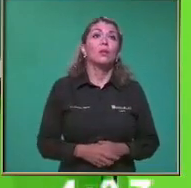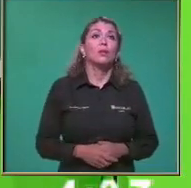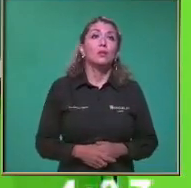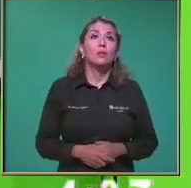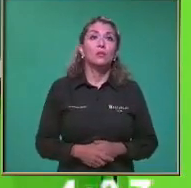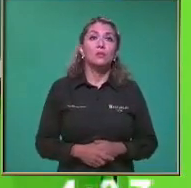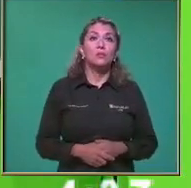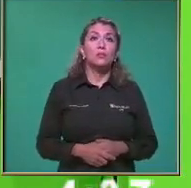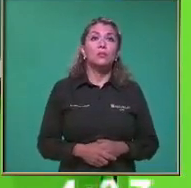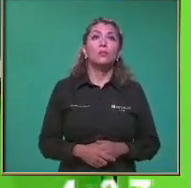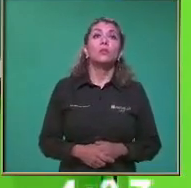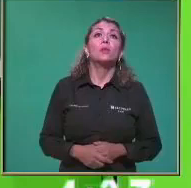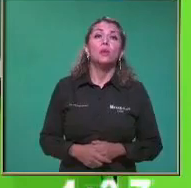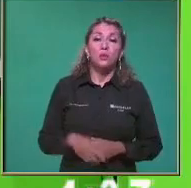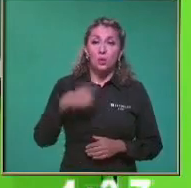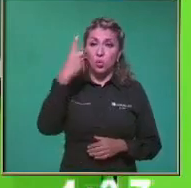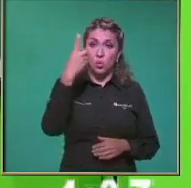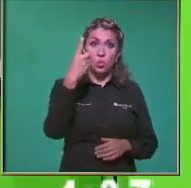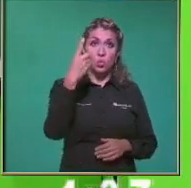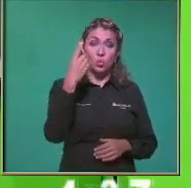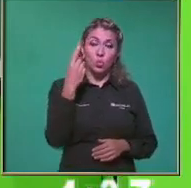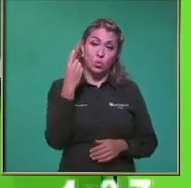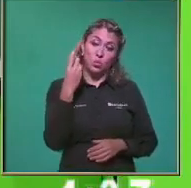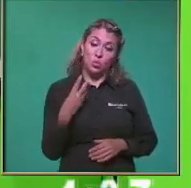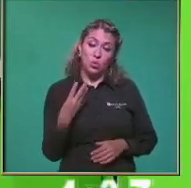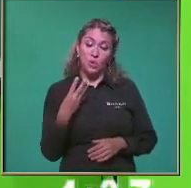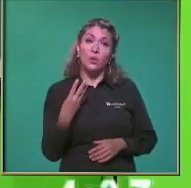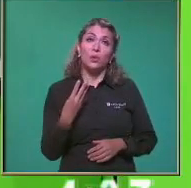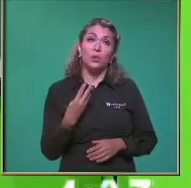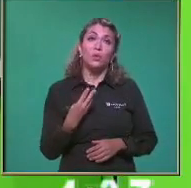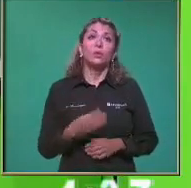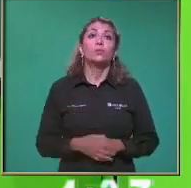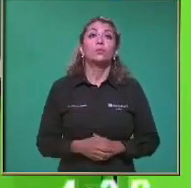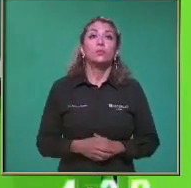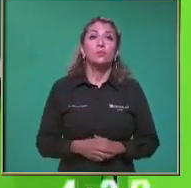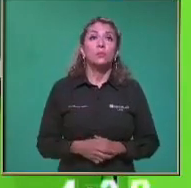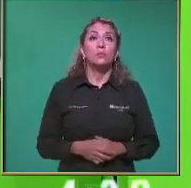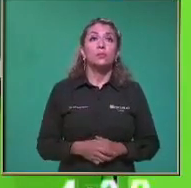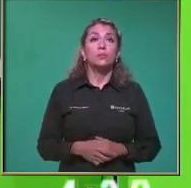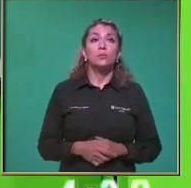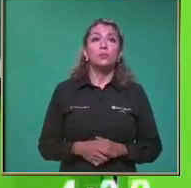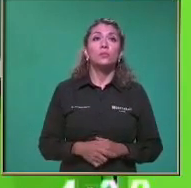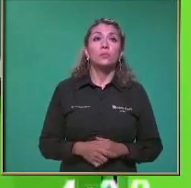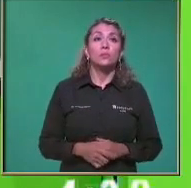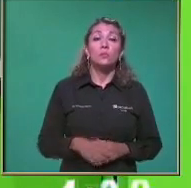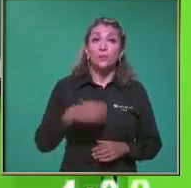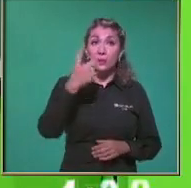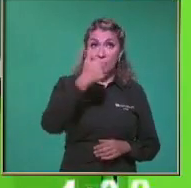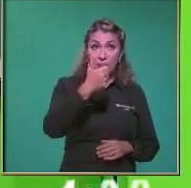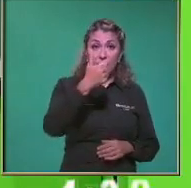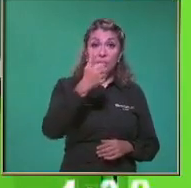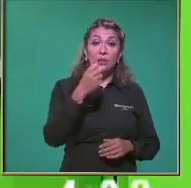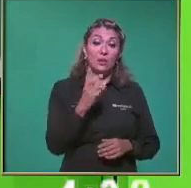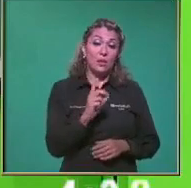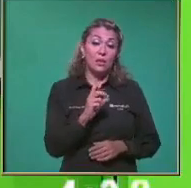treintavo son 3 pesos, entonces 6 treintavos, ¿cuánto será? Pues multiplico 6 por